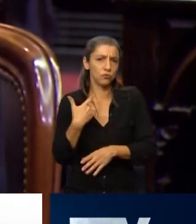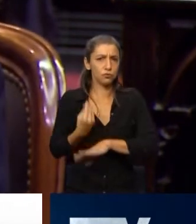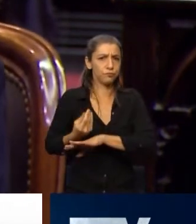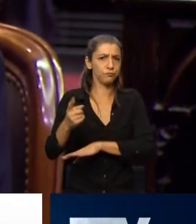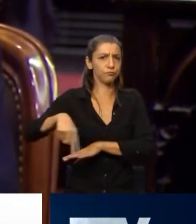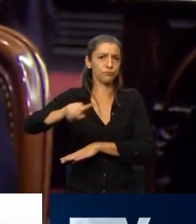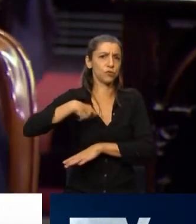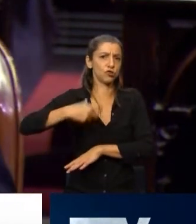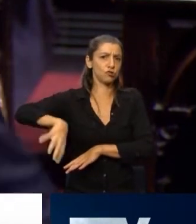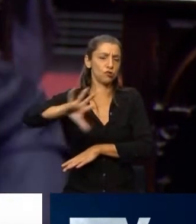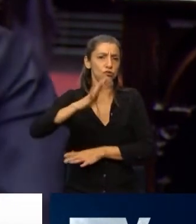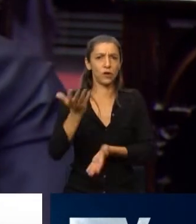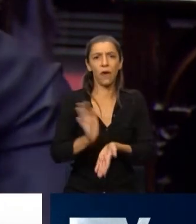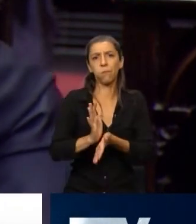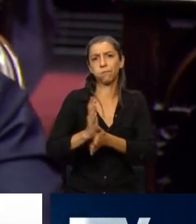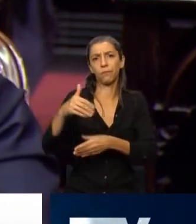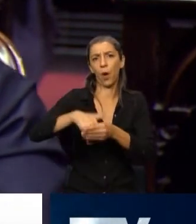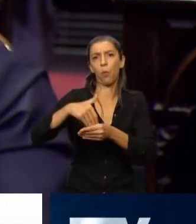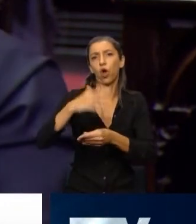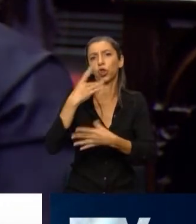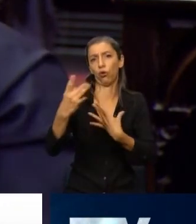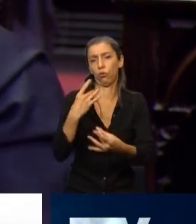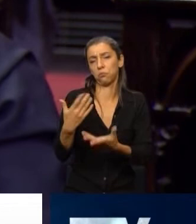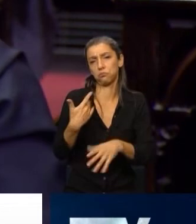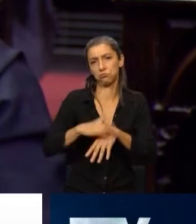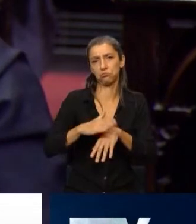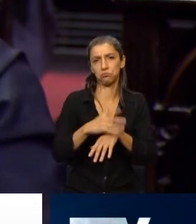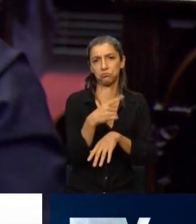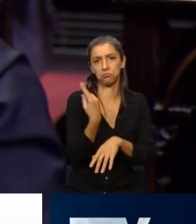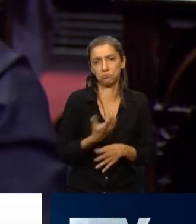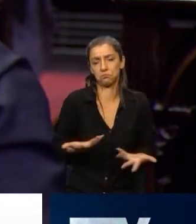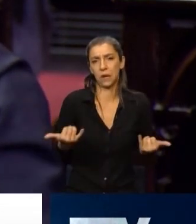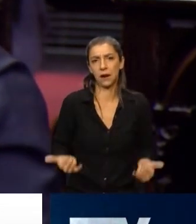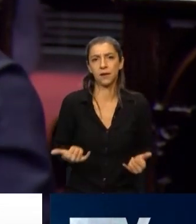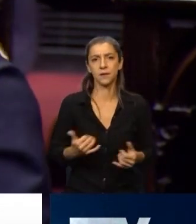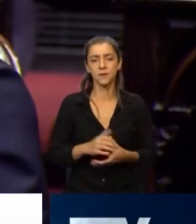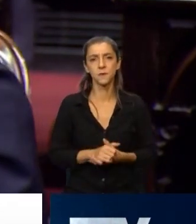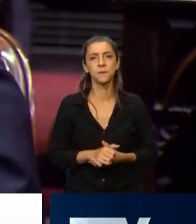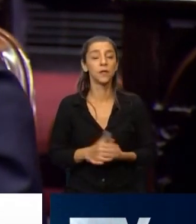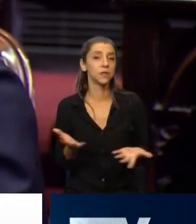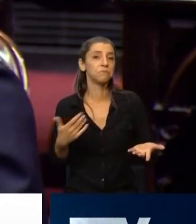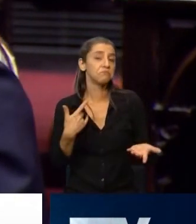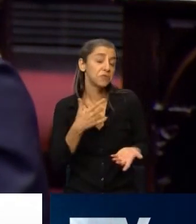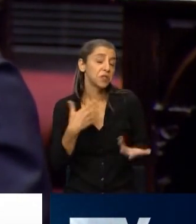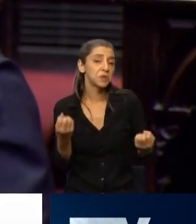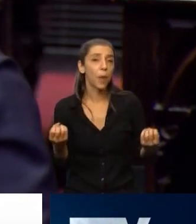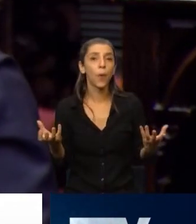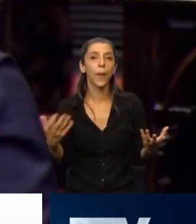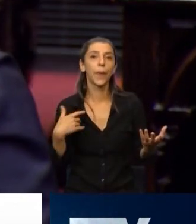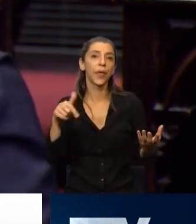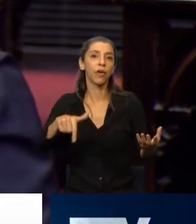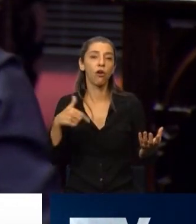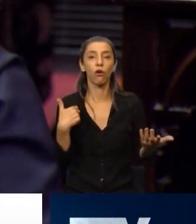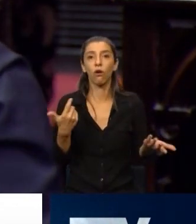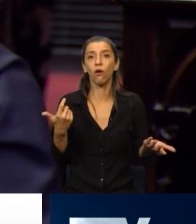valer y eso nos hace responsables. Y qué bueno, señor presidente, no tener que empezar este debate, o que muchos no tengan que empezar